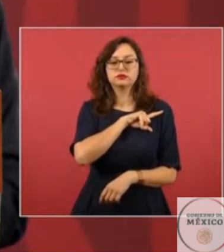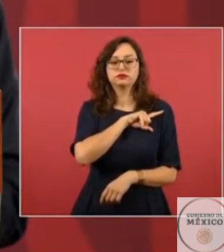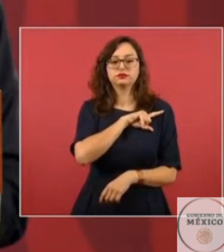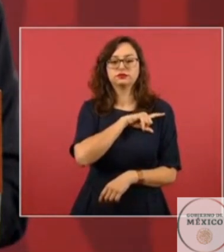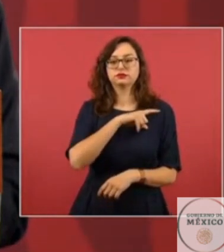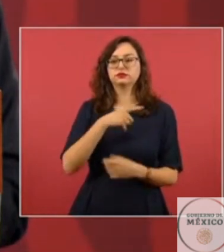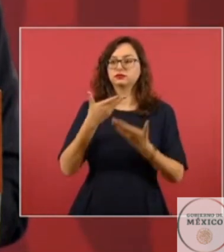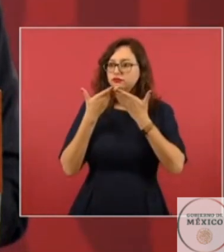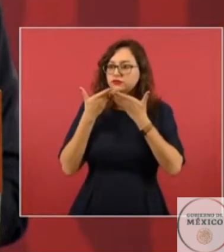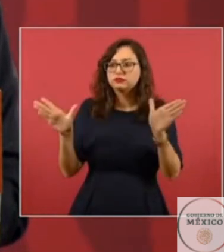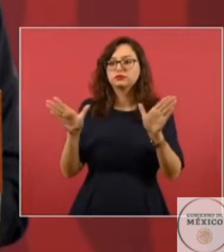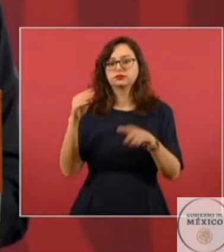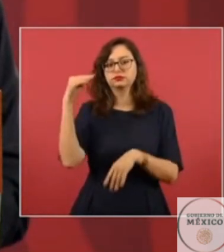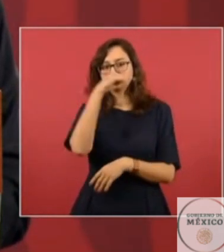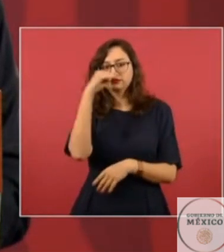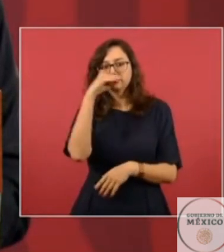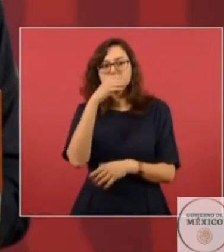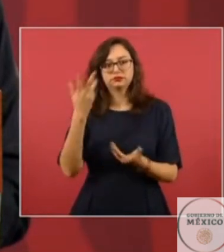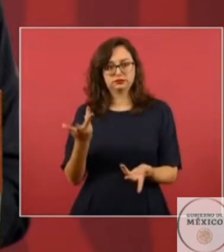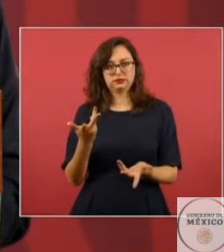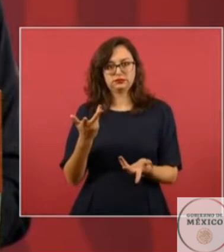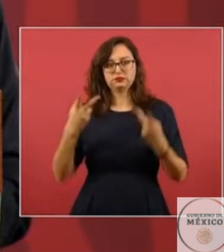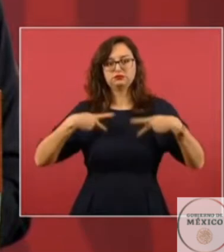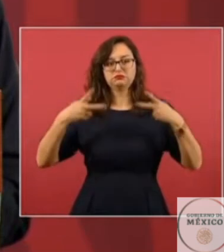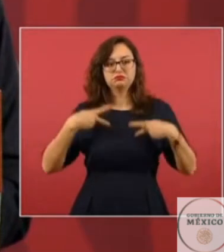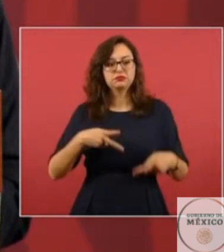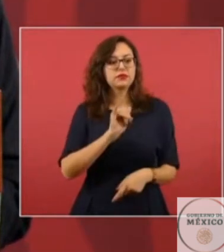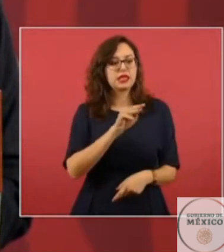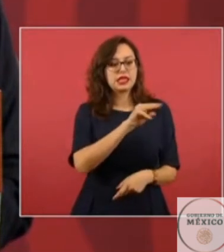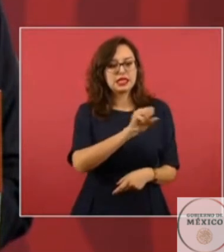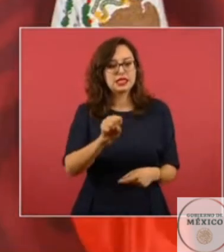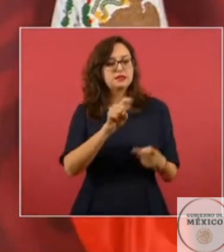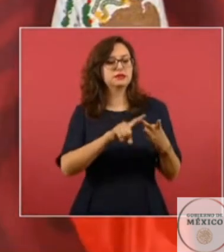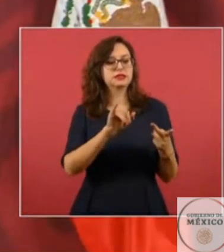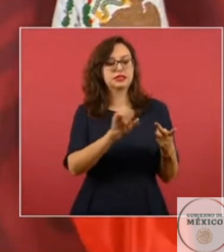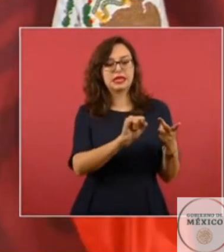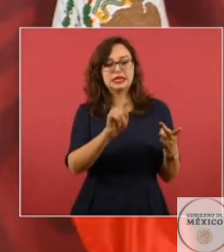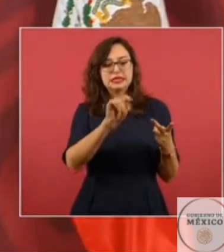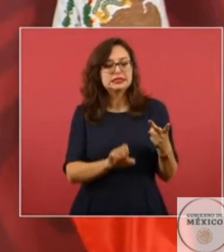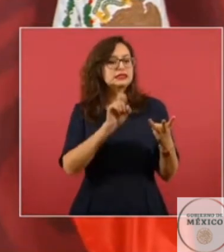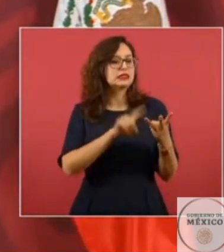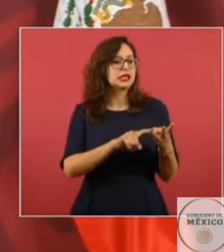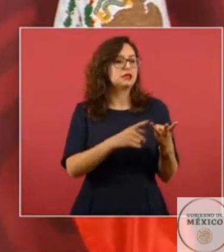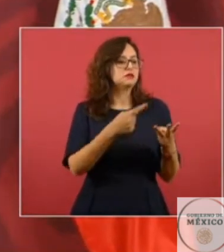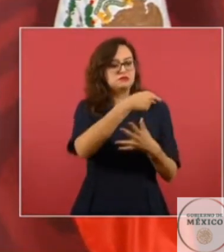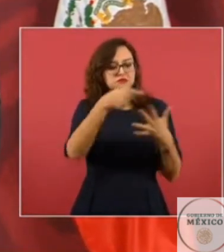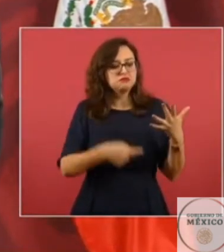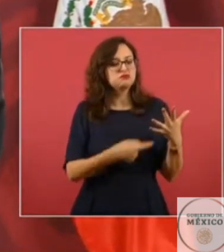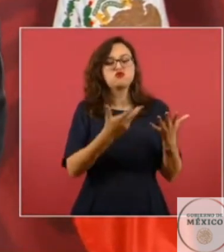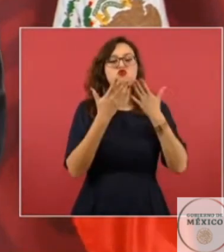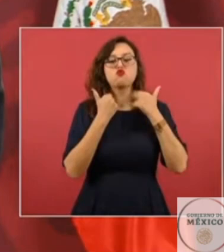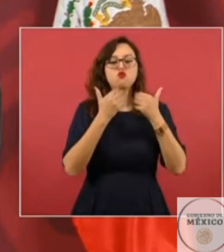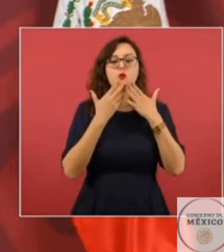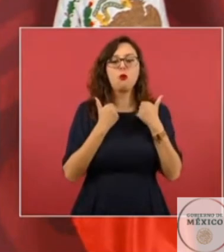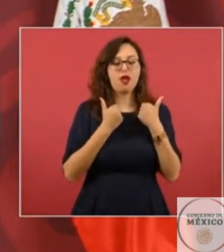para atender a los que no tienen seguridad social, que es la mitad de la población, o se le llama